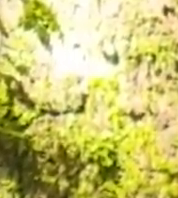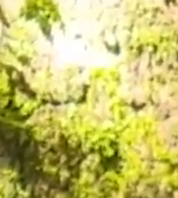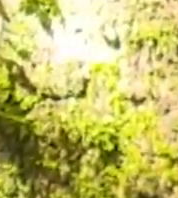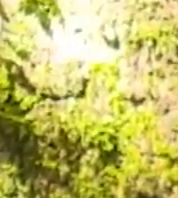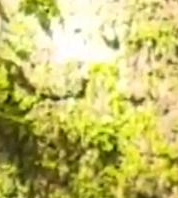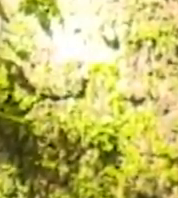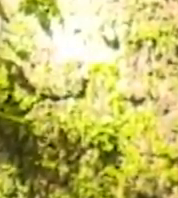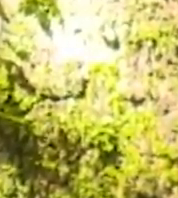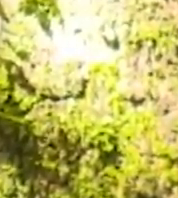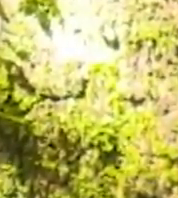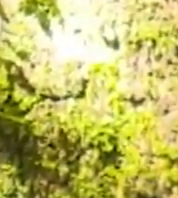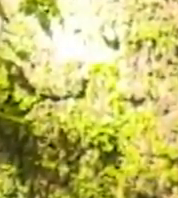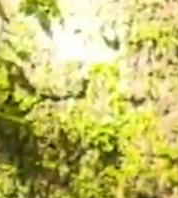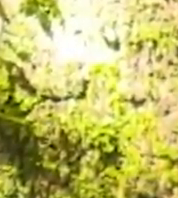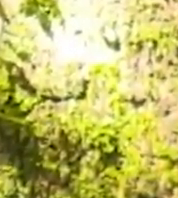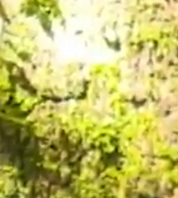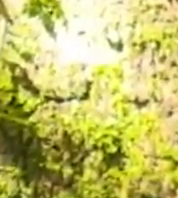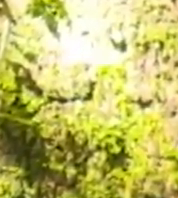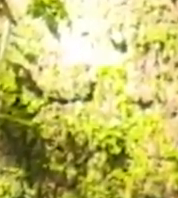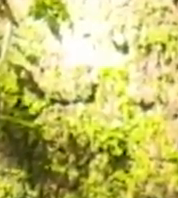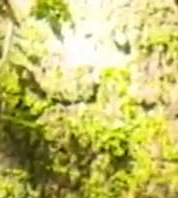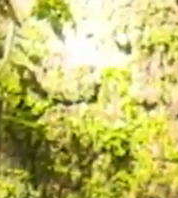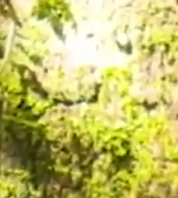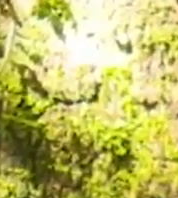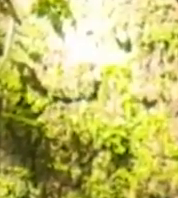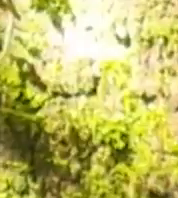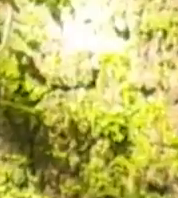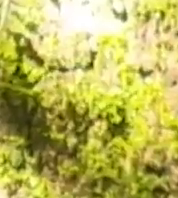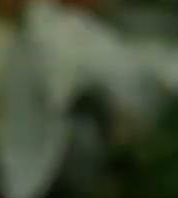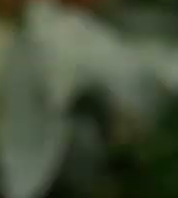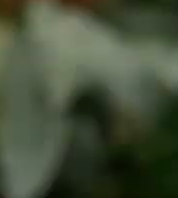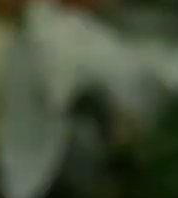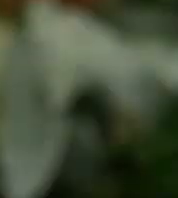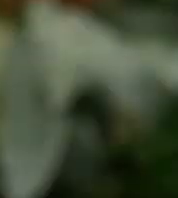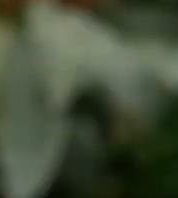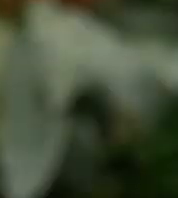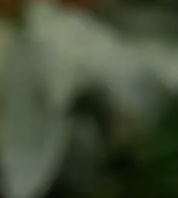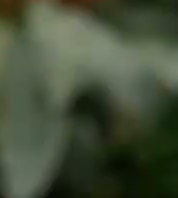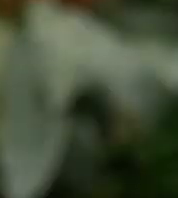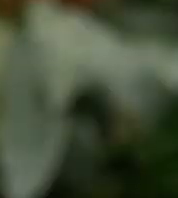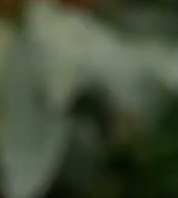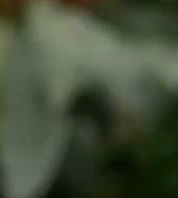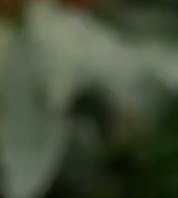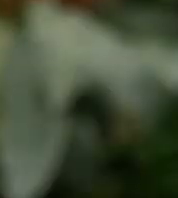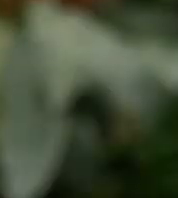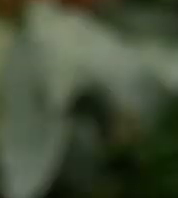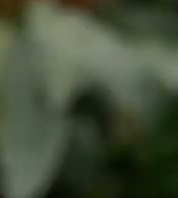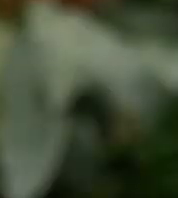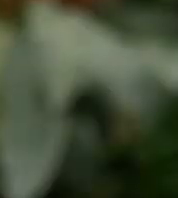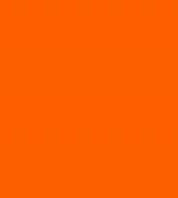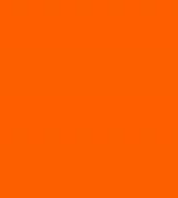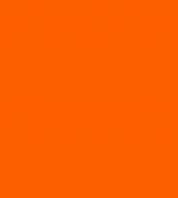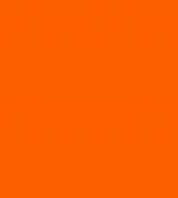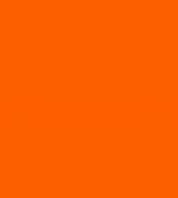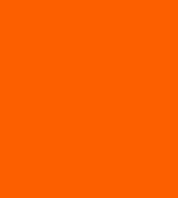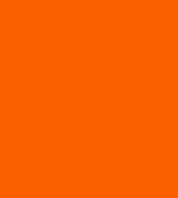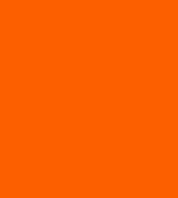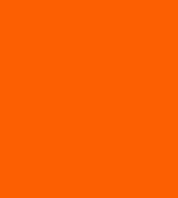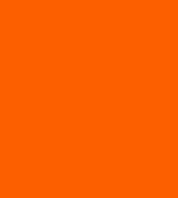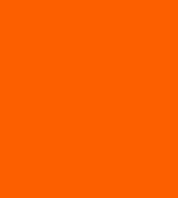y la gente. Ay, no. Ay, viene. Ay. No te perdás las aventuras de los Pérez